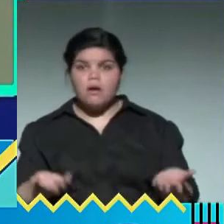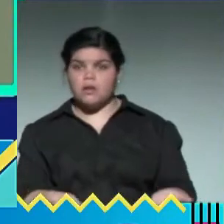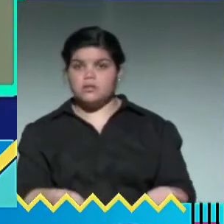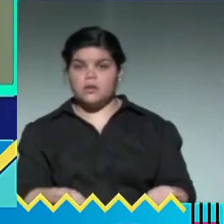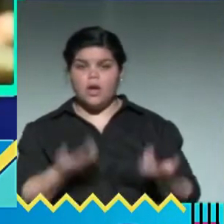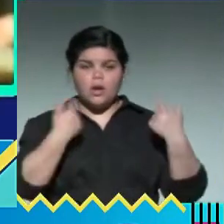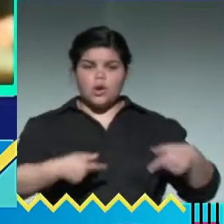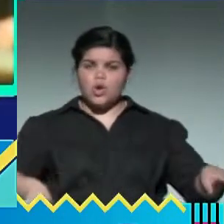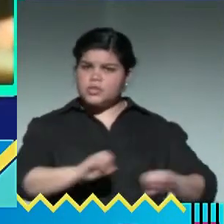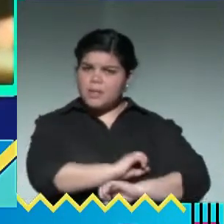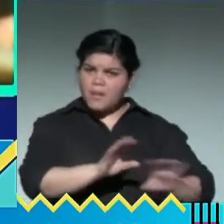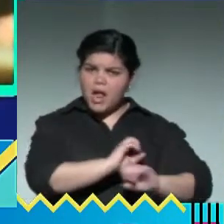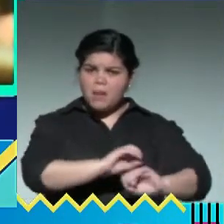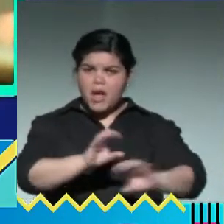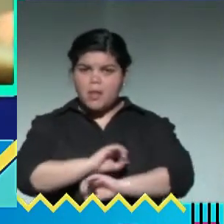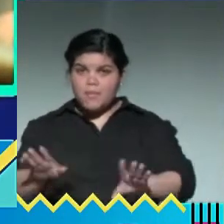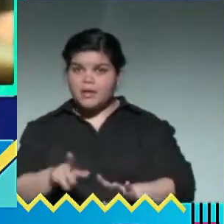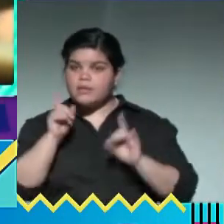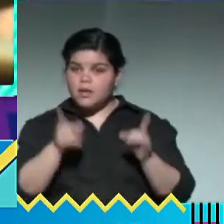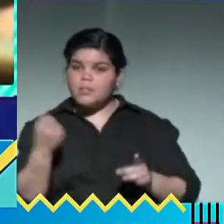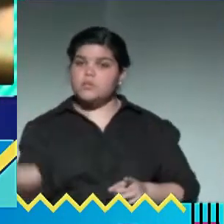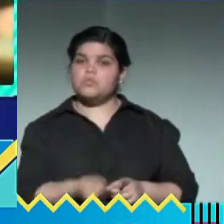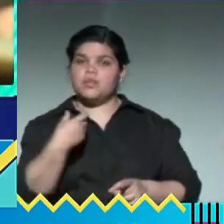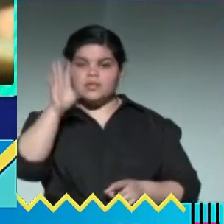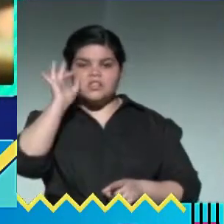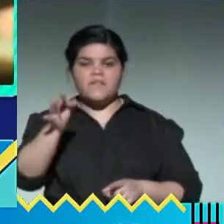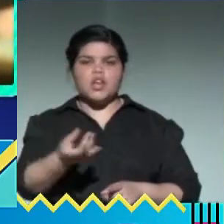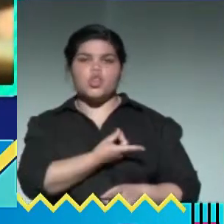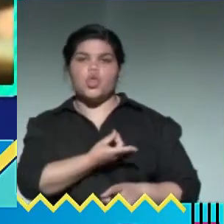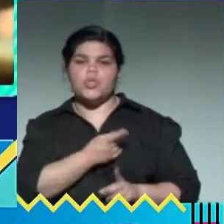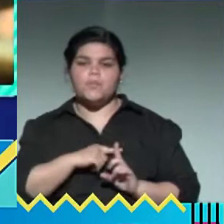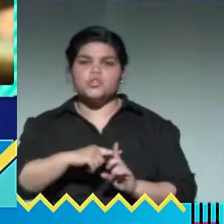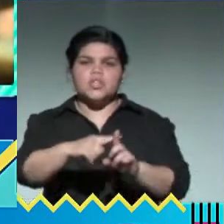ver el vaso medio lleno también, es una situación en donde tenemos la